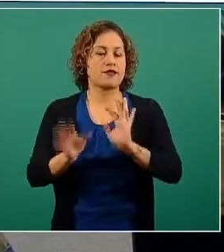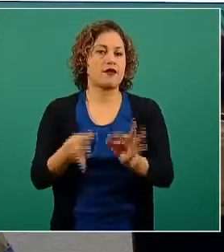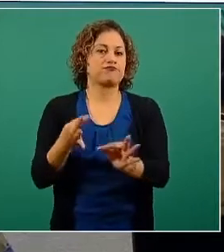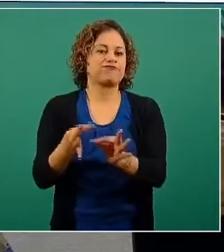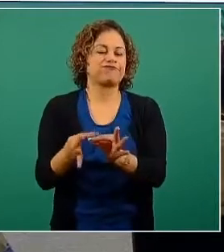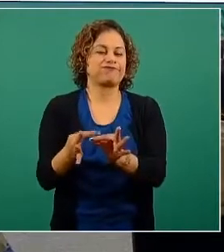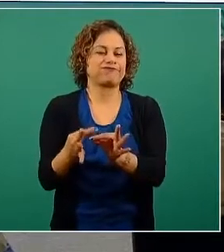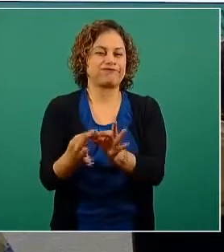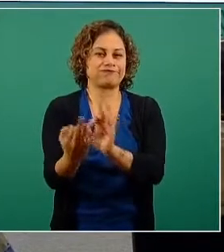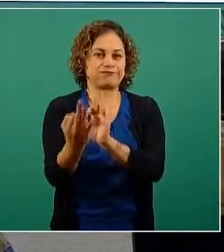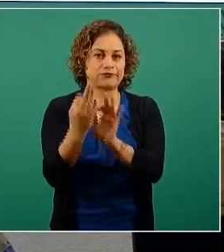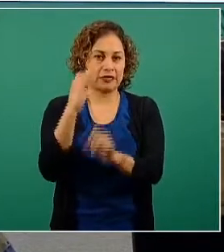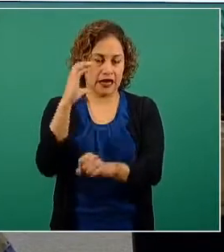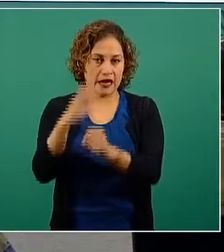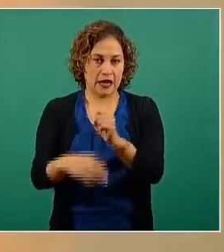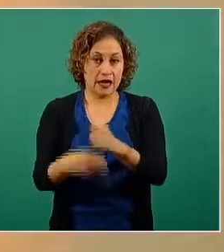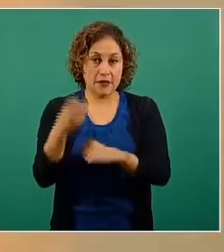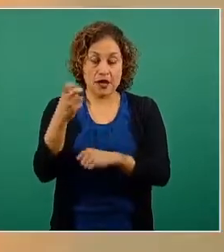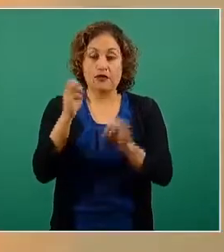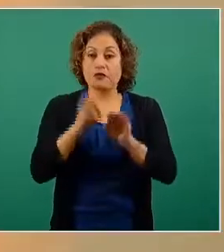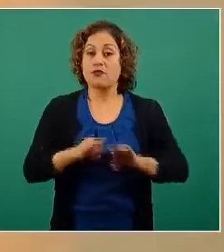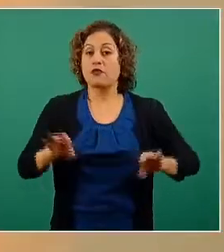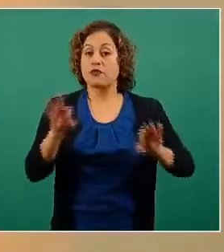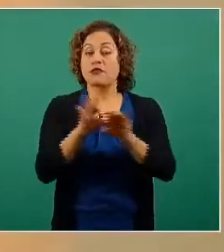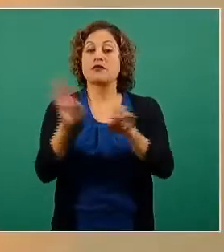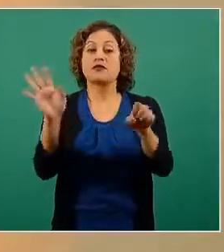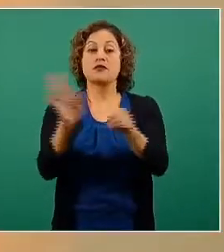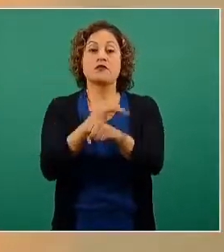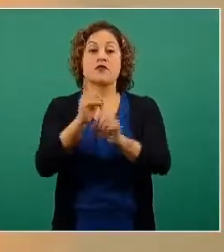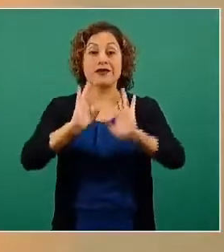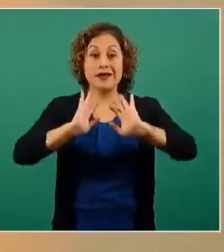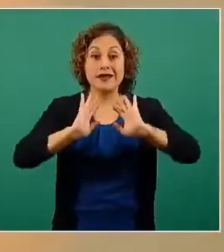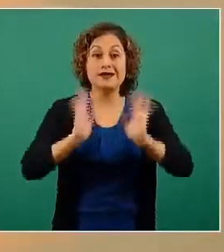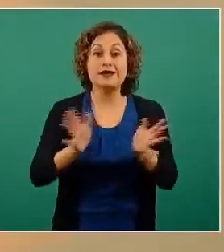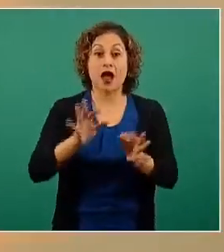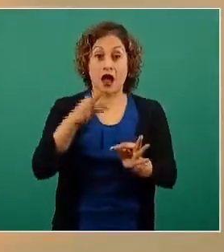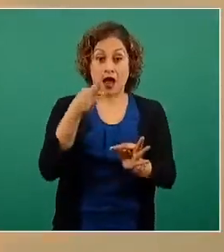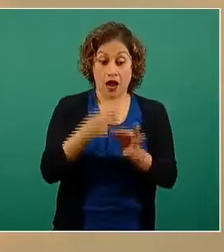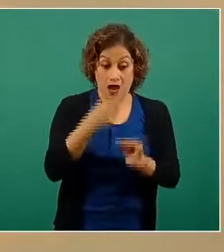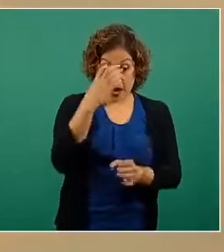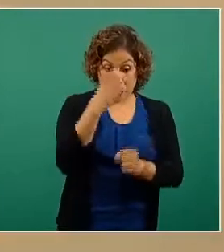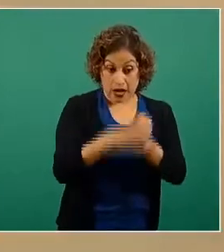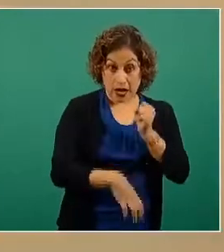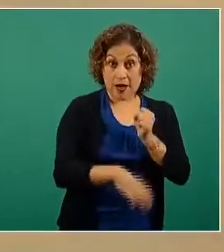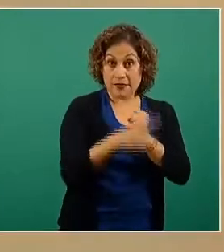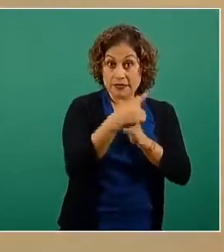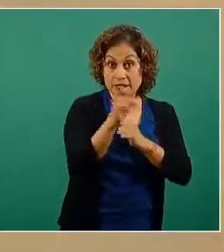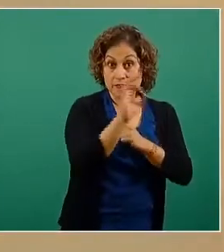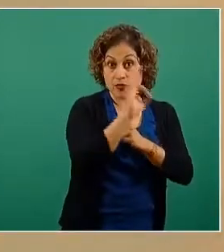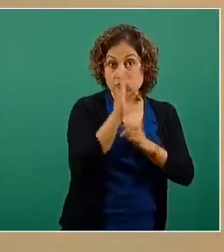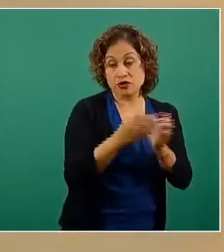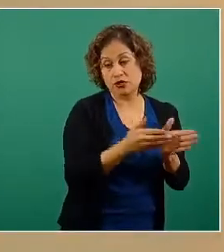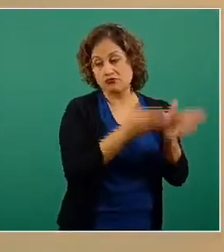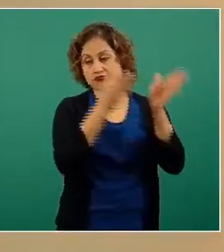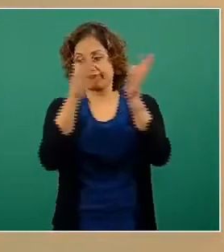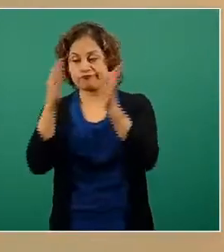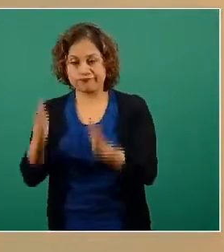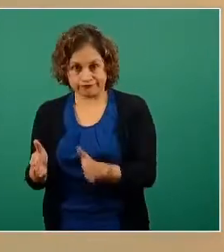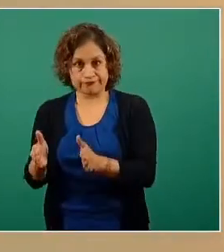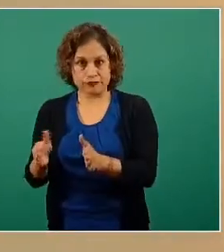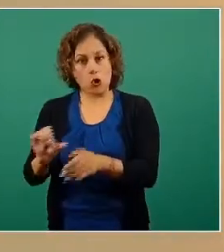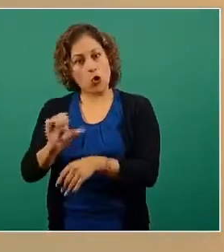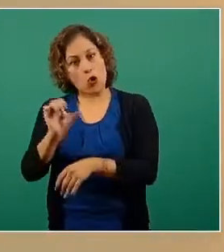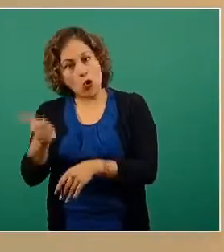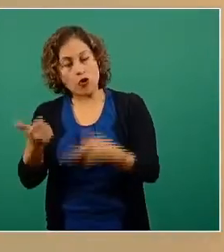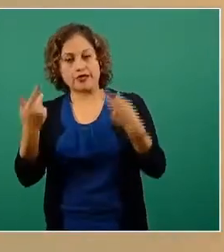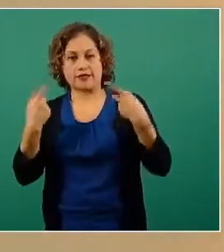porque estamos ya avanzando casi al siguiente paso, donde tenemos que pasar a la siguiente etapa que va más allá del personal de primera línea